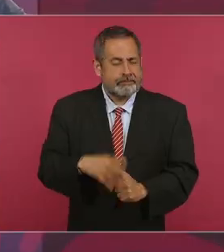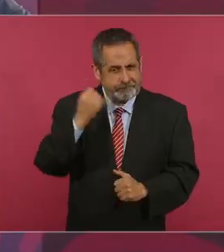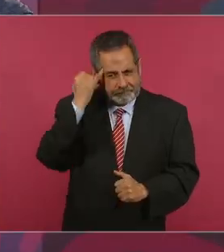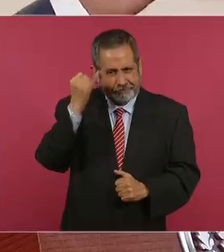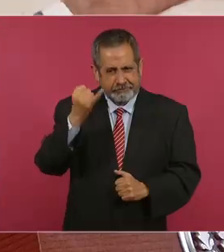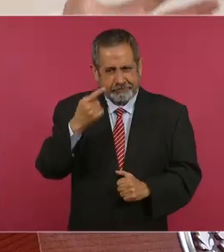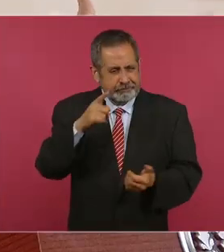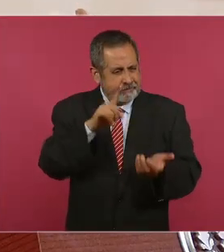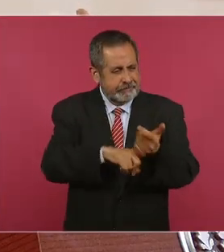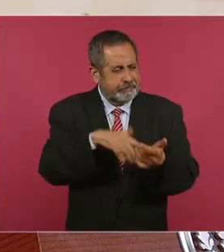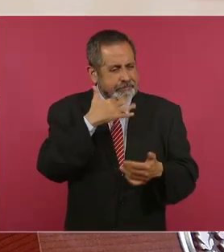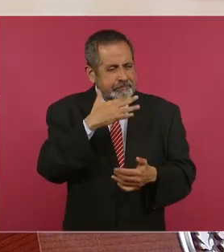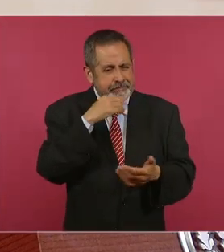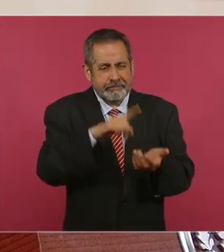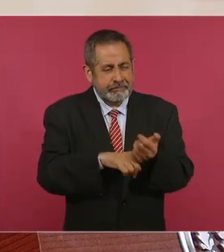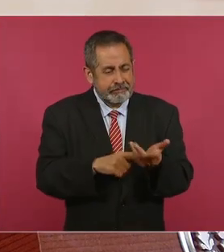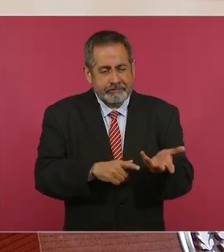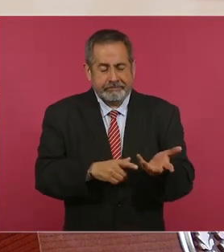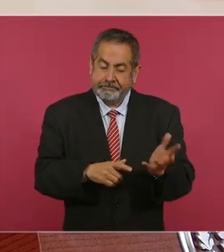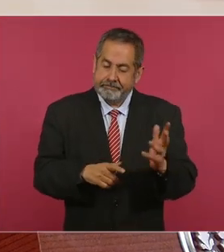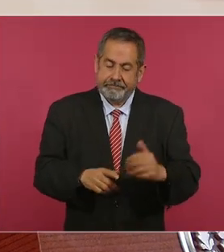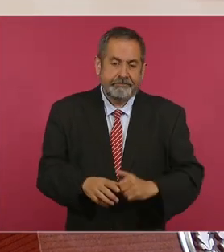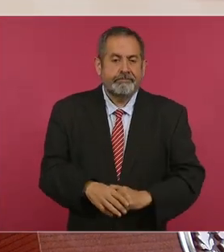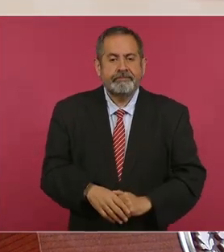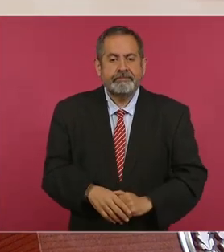Imagínense lo que había ahí.